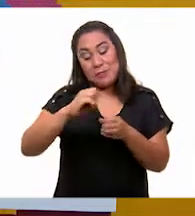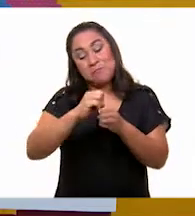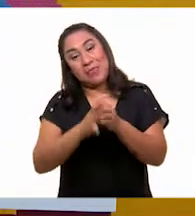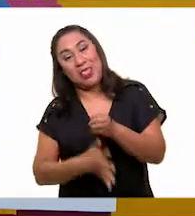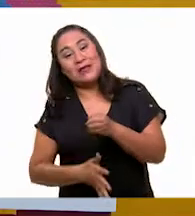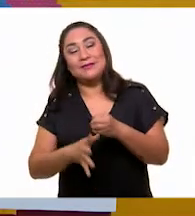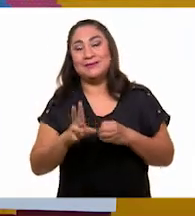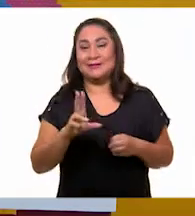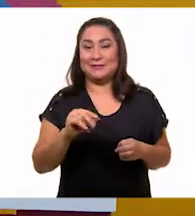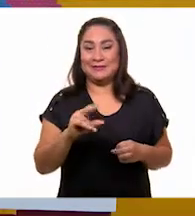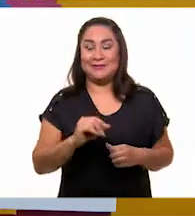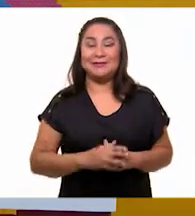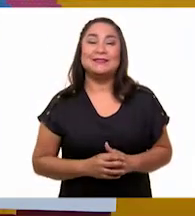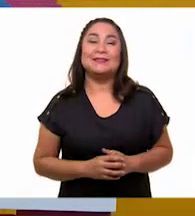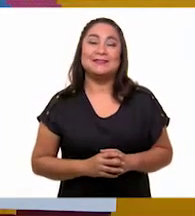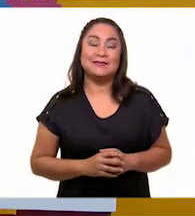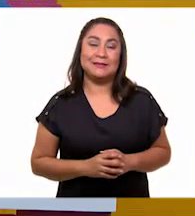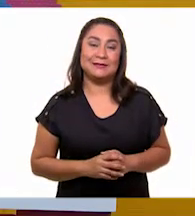el agua. Así es.